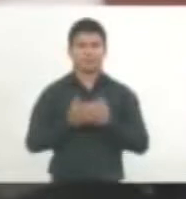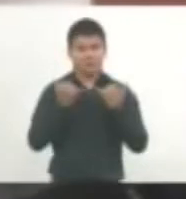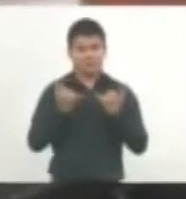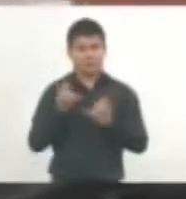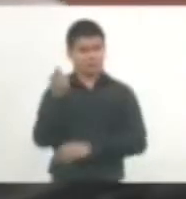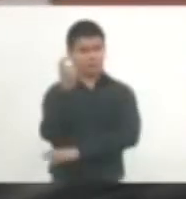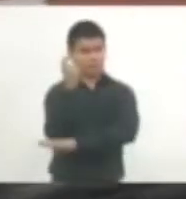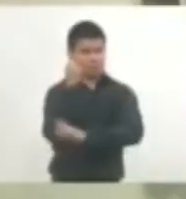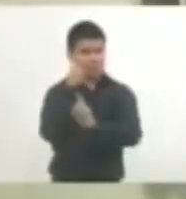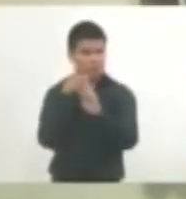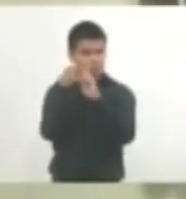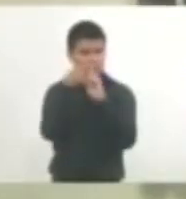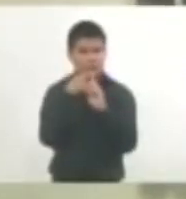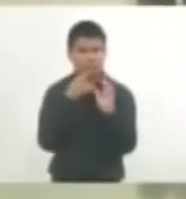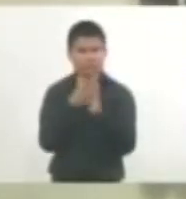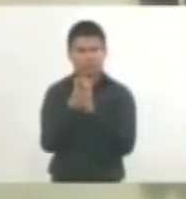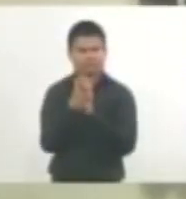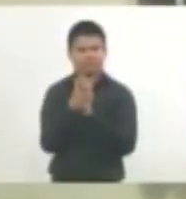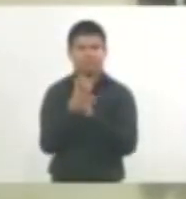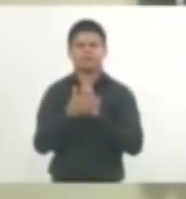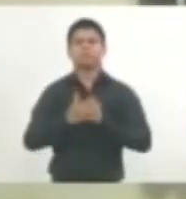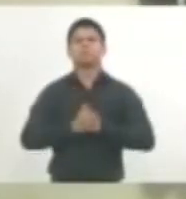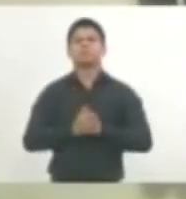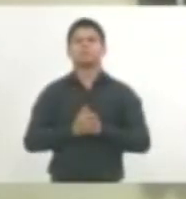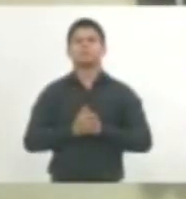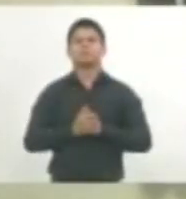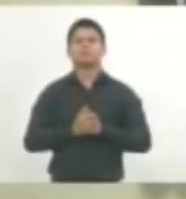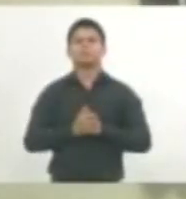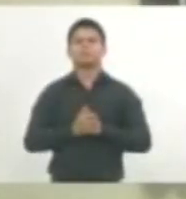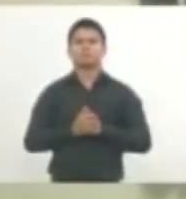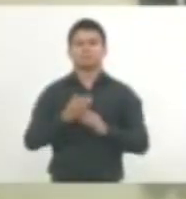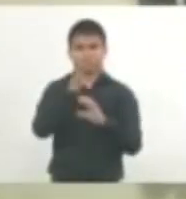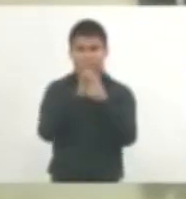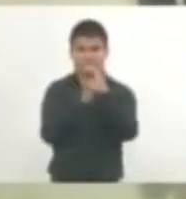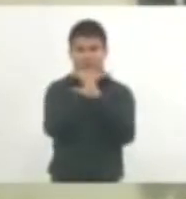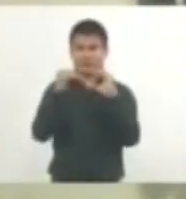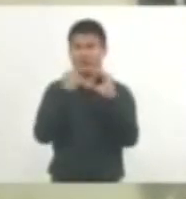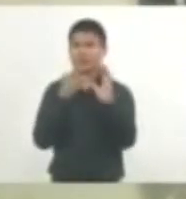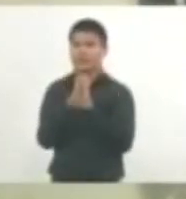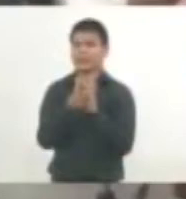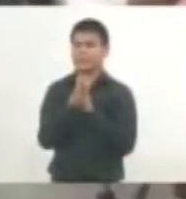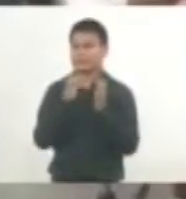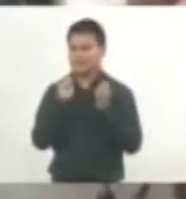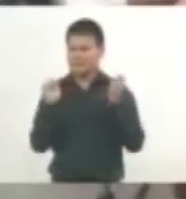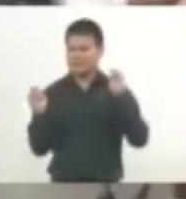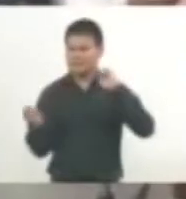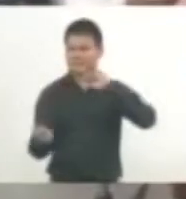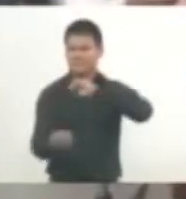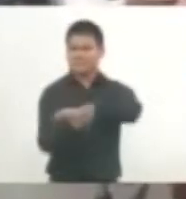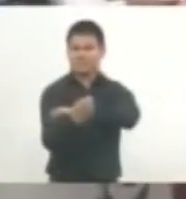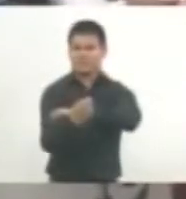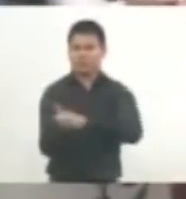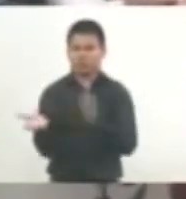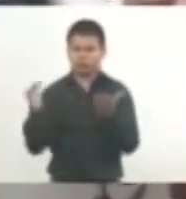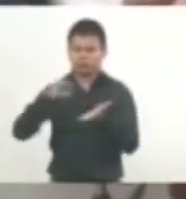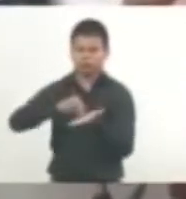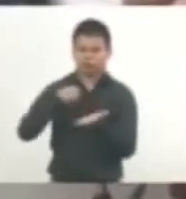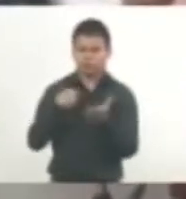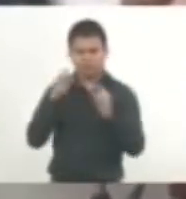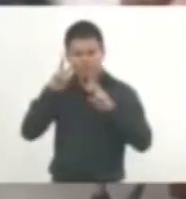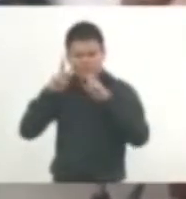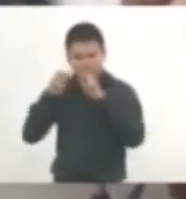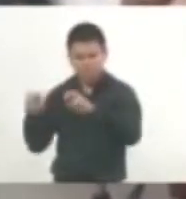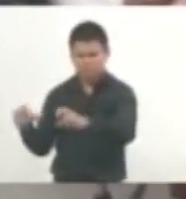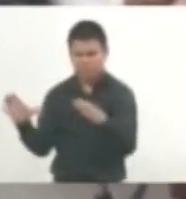caso y absolvió a los concejales, la Procuraduría General de la República ordenó reabrirlo y adelantar investigaciones.